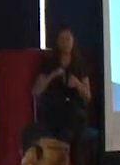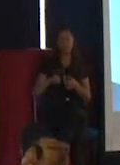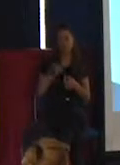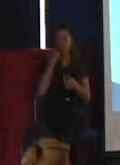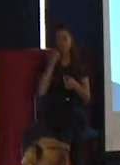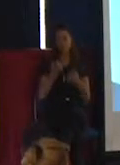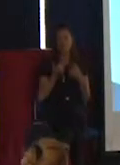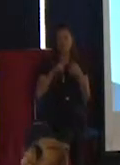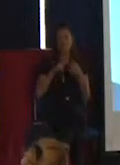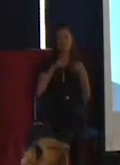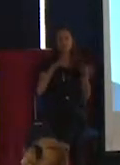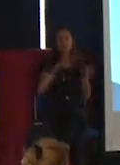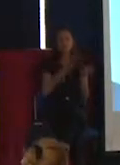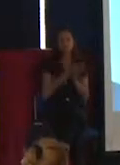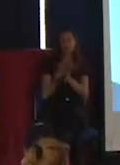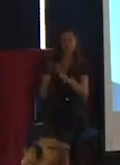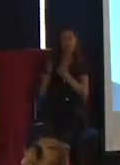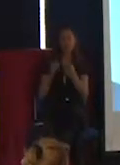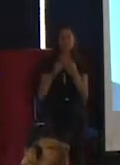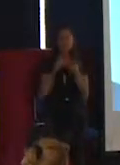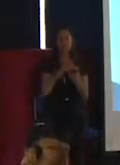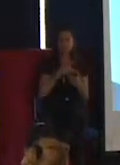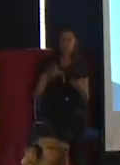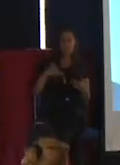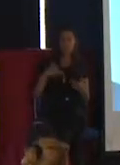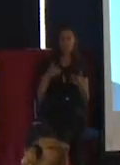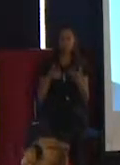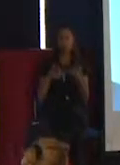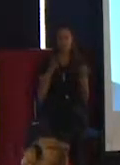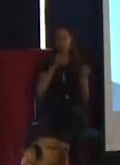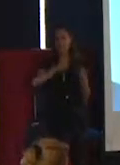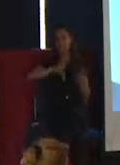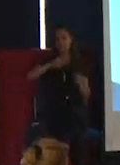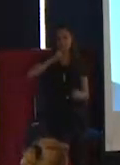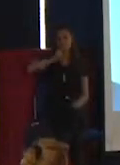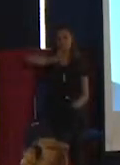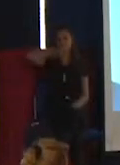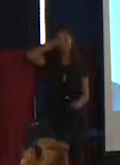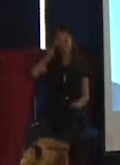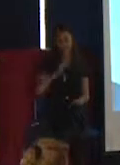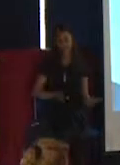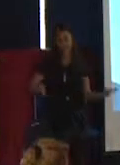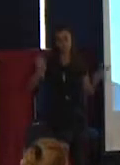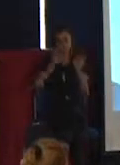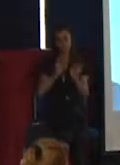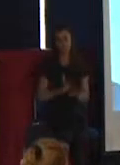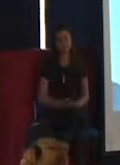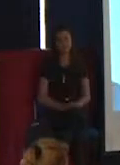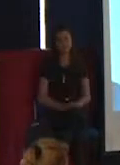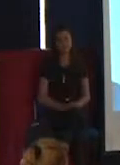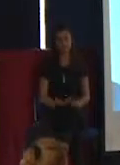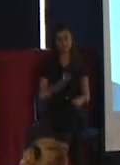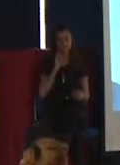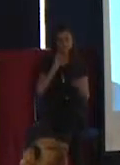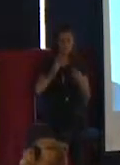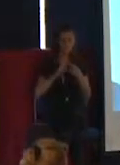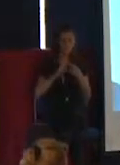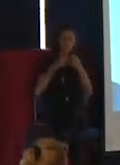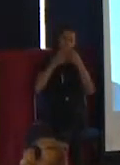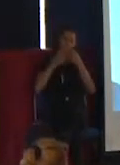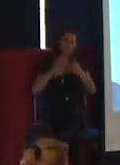a la educación, el derecho a la salud, esos derechos que son prioritarios, ¿sí?, para el